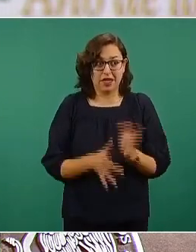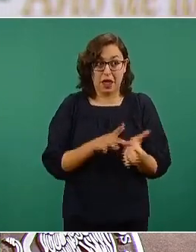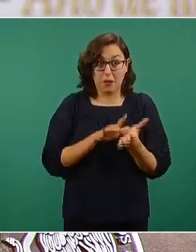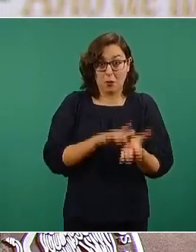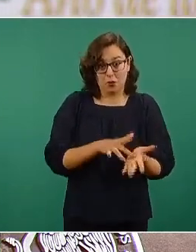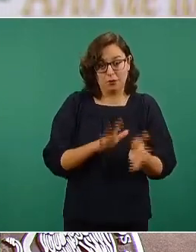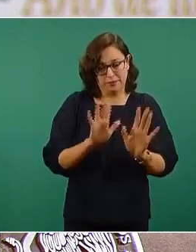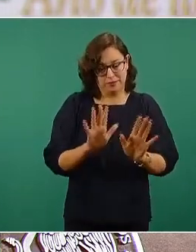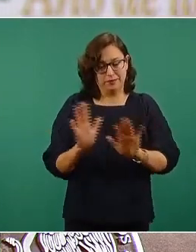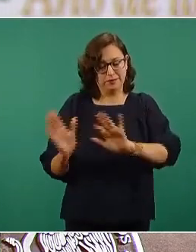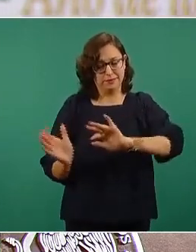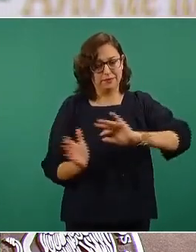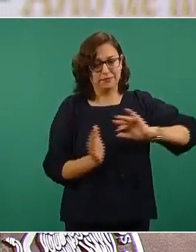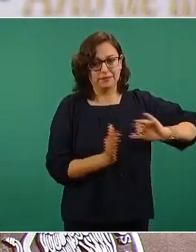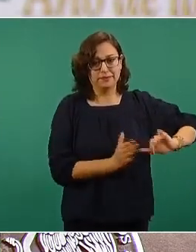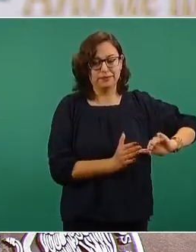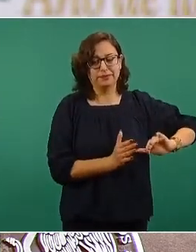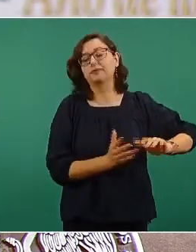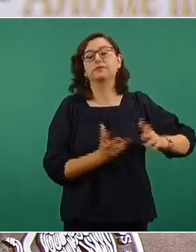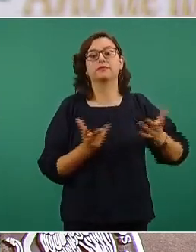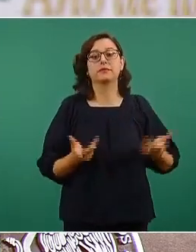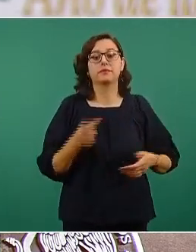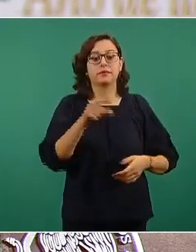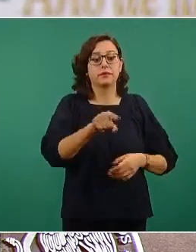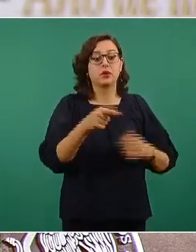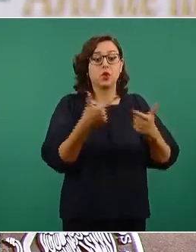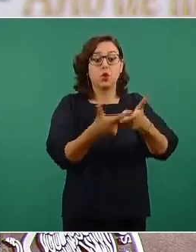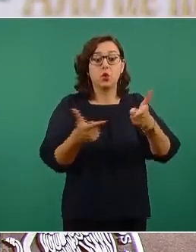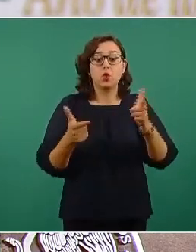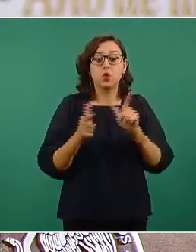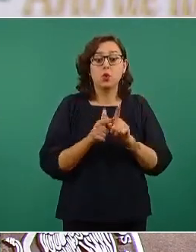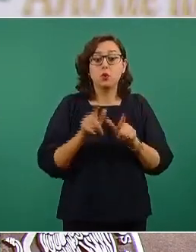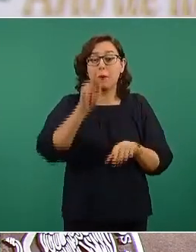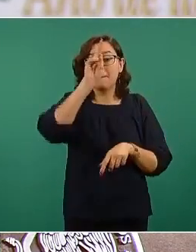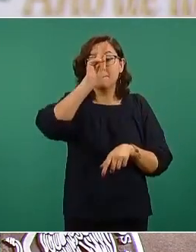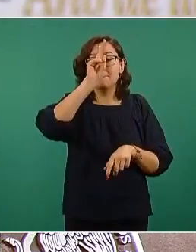de que como es una población más